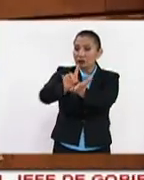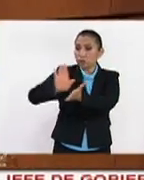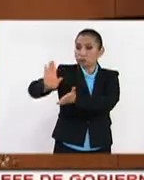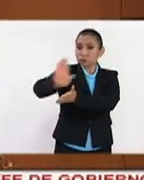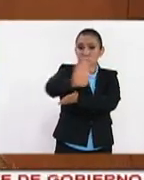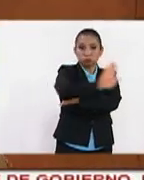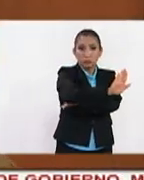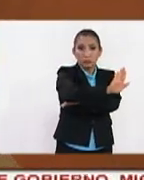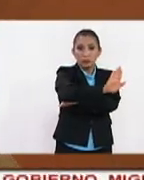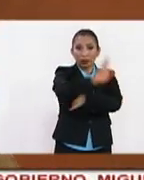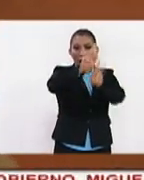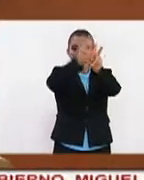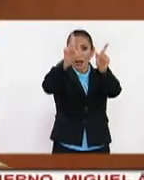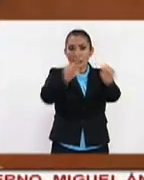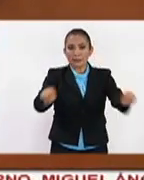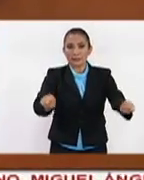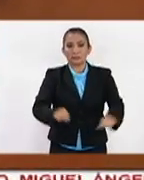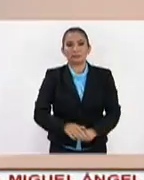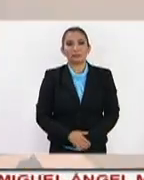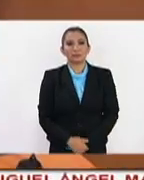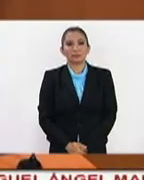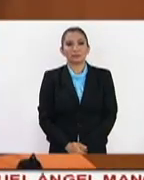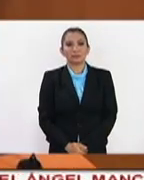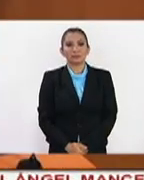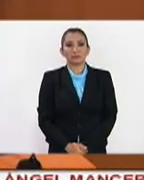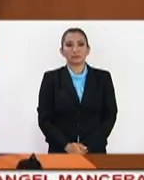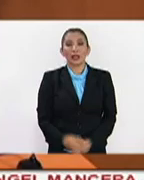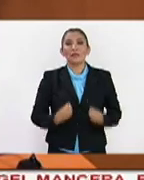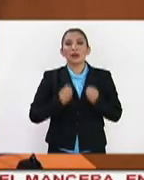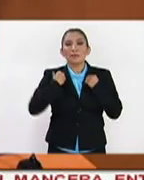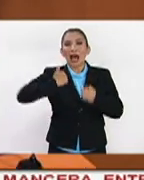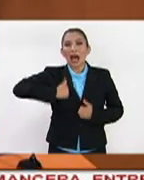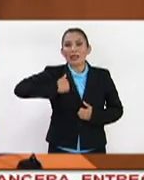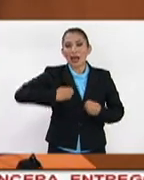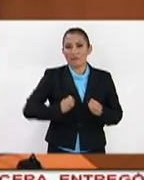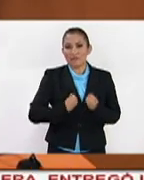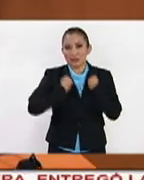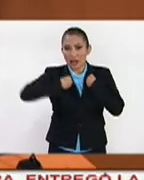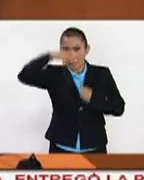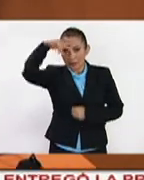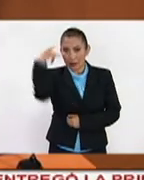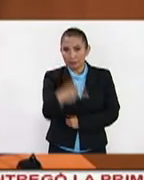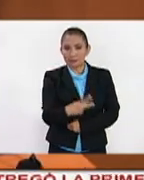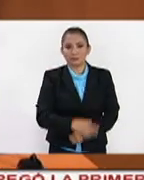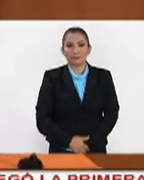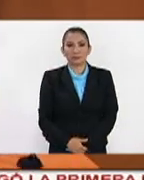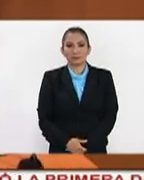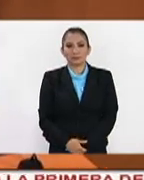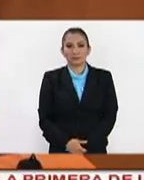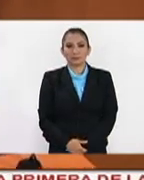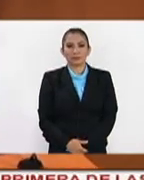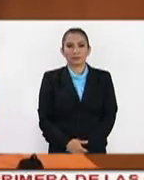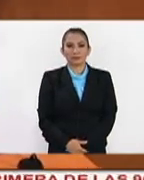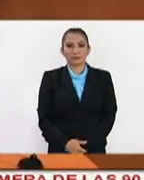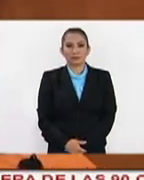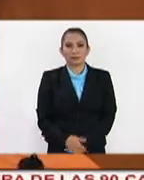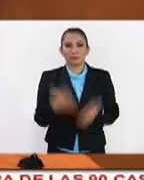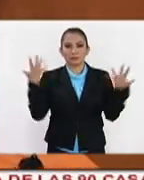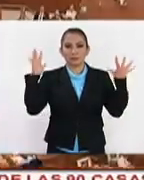derecho ajeno es la paz. ¡Viva Canadá y viva México!